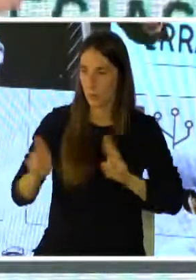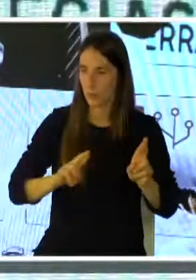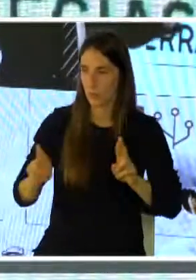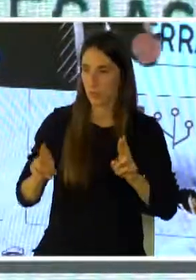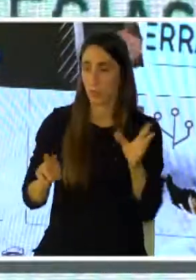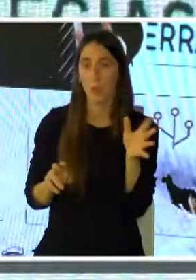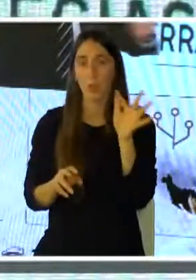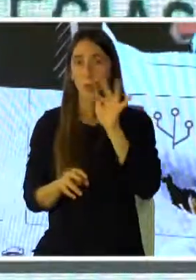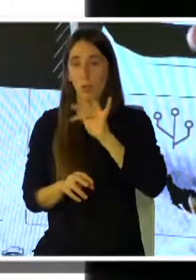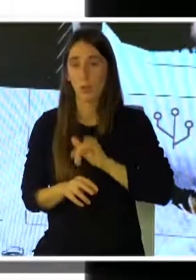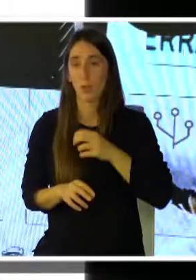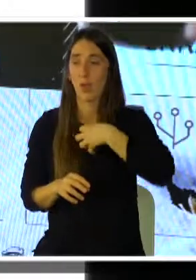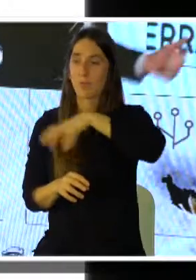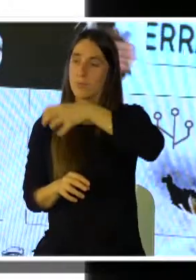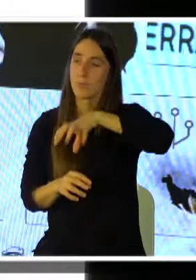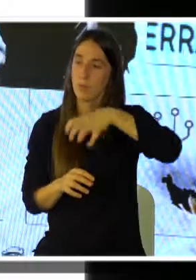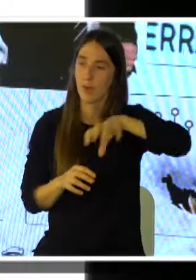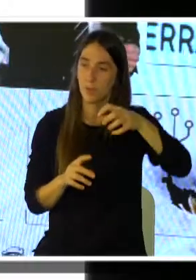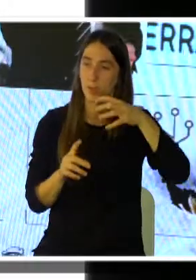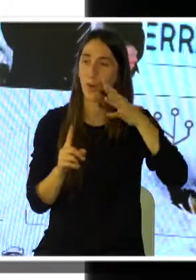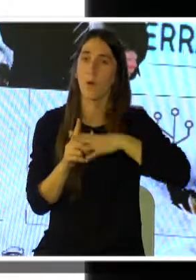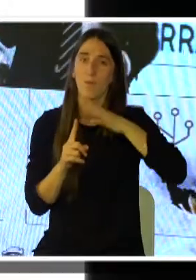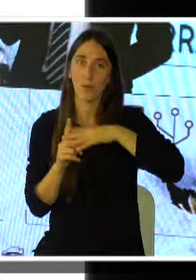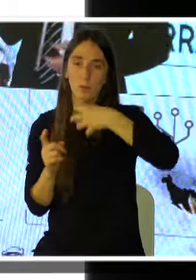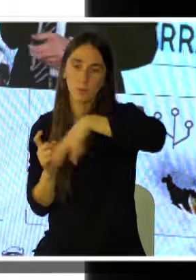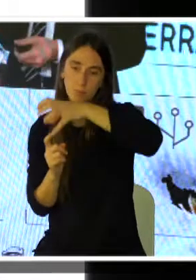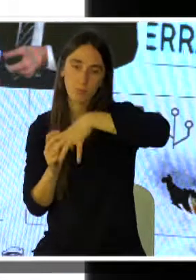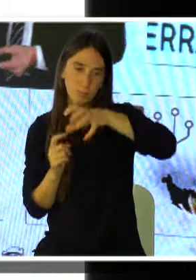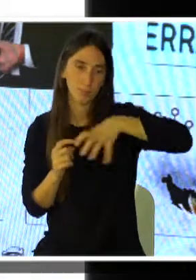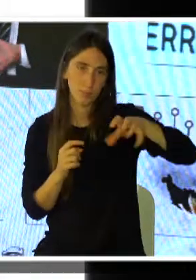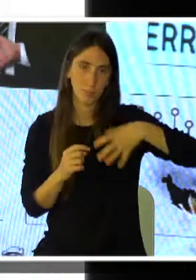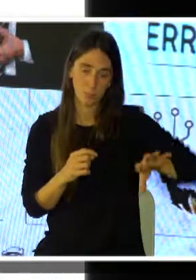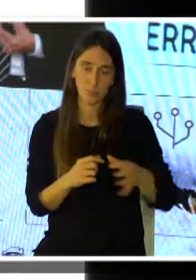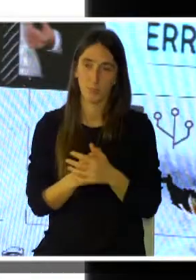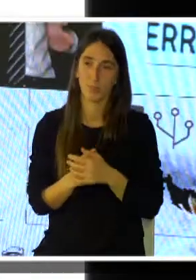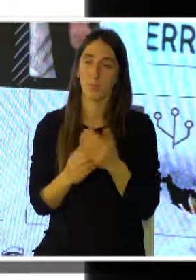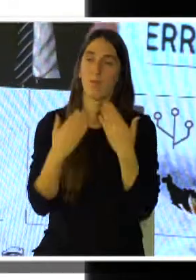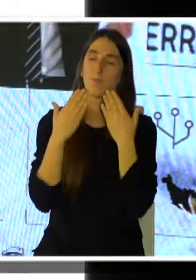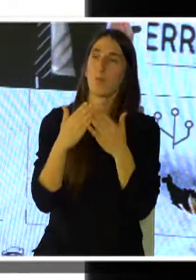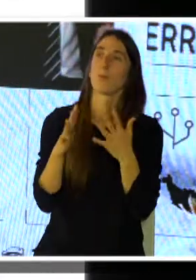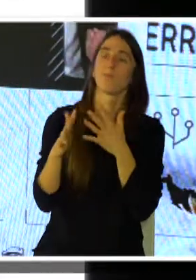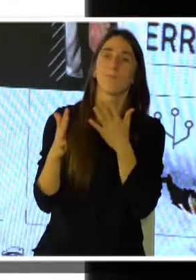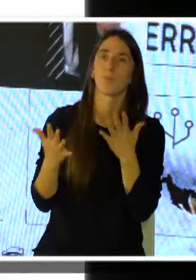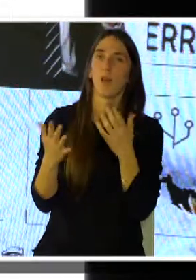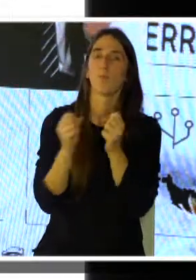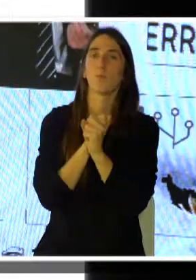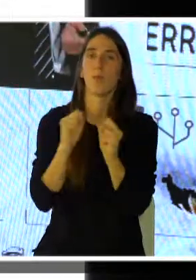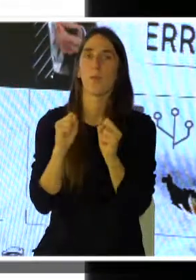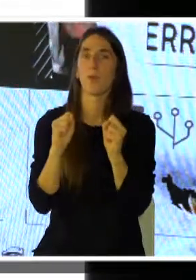casi todos los días, repartiendo estas facturas de tributos. Entonces, la pregunta era, bueno, pero